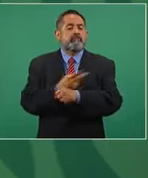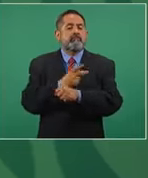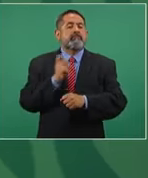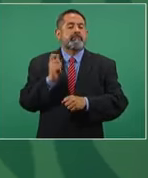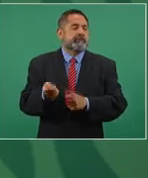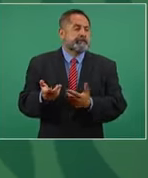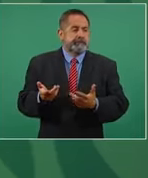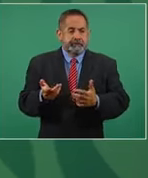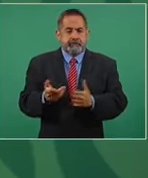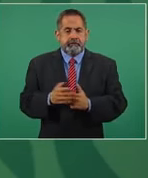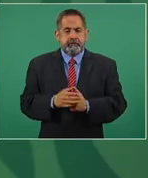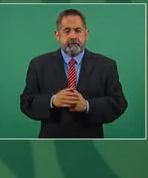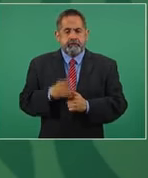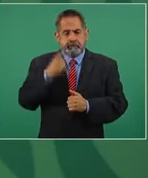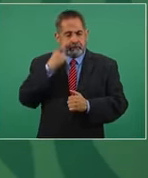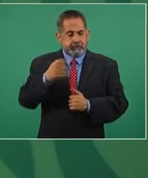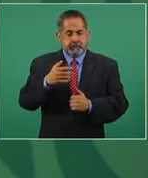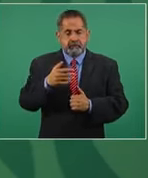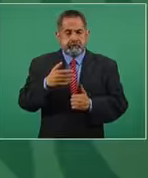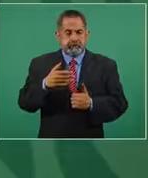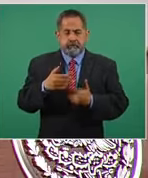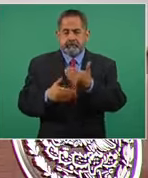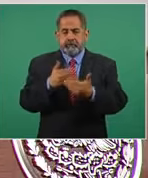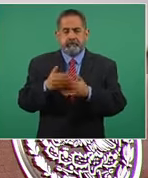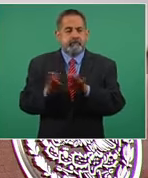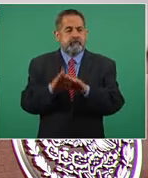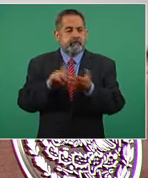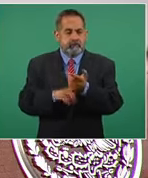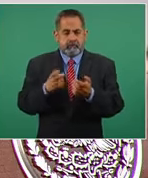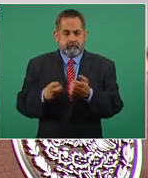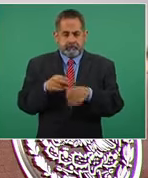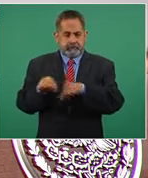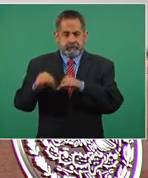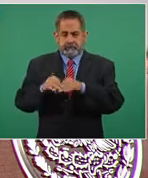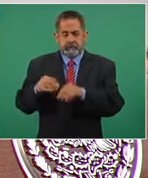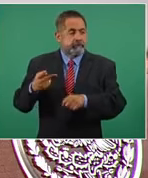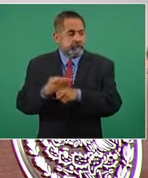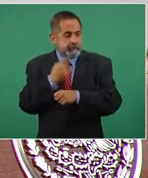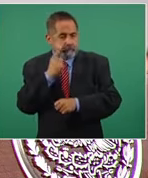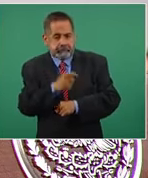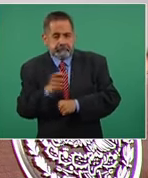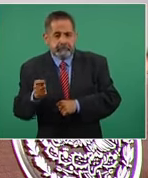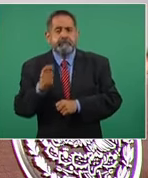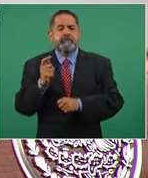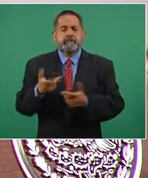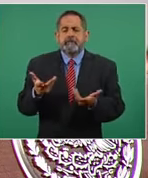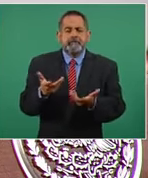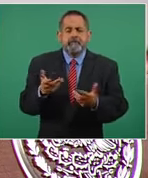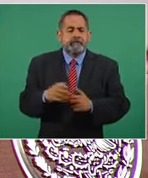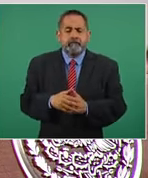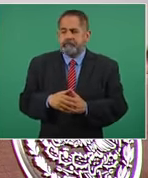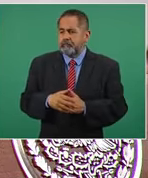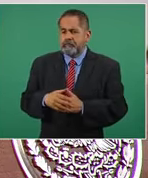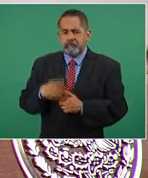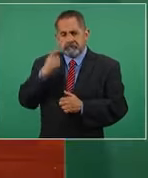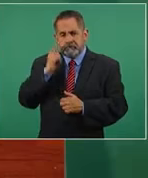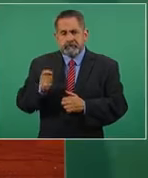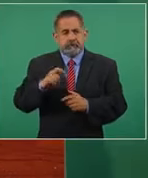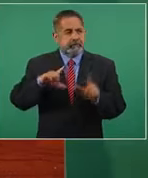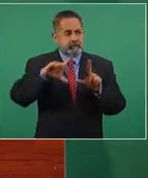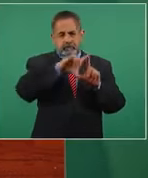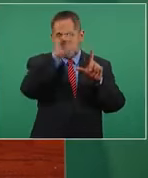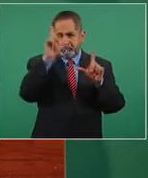tiene precisamente el desarrollo cotidiano de este trabajo y que se hace a lo largo y a lo ancho de